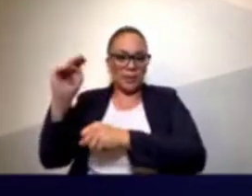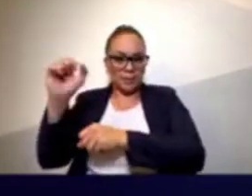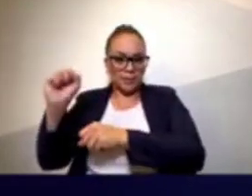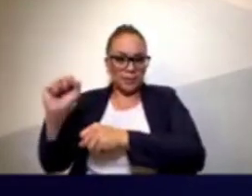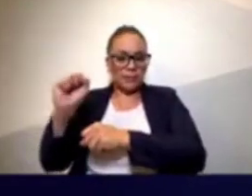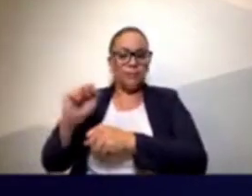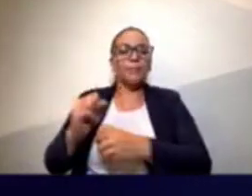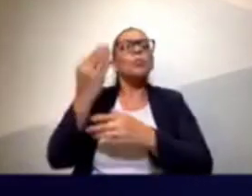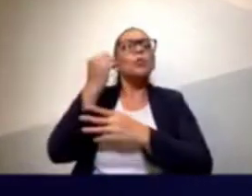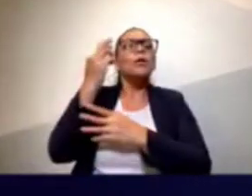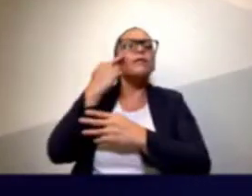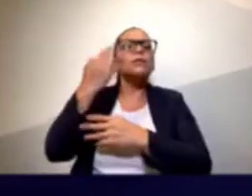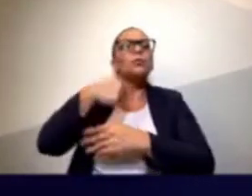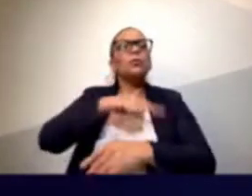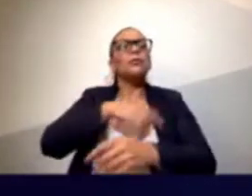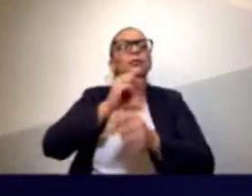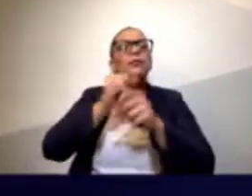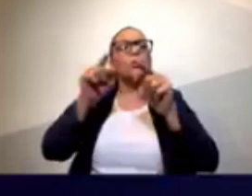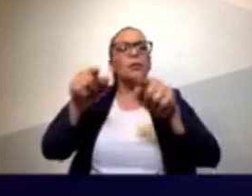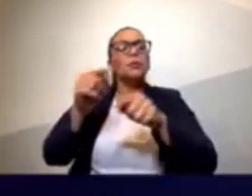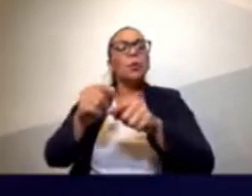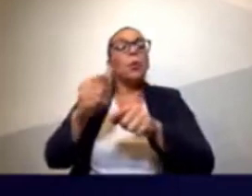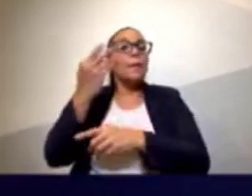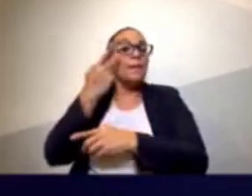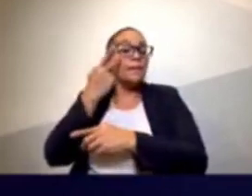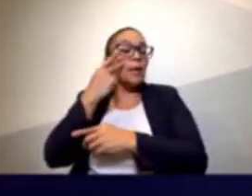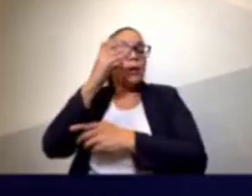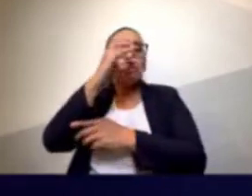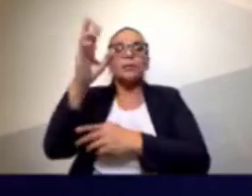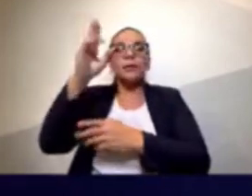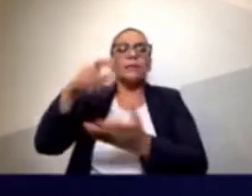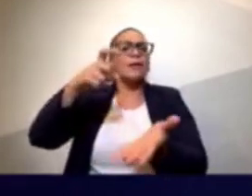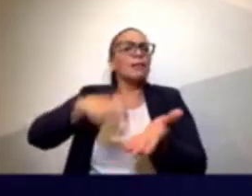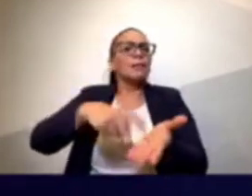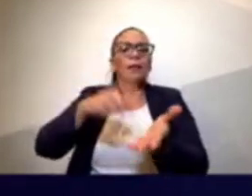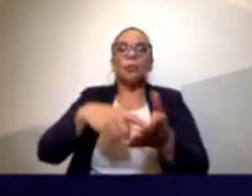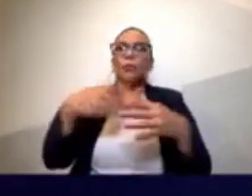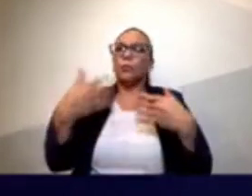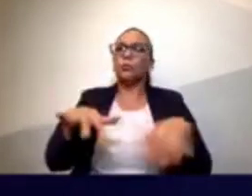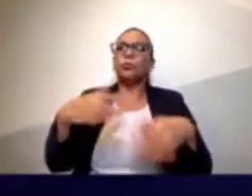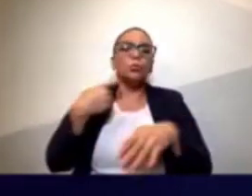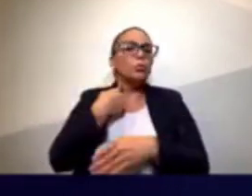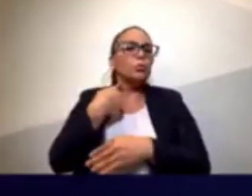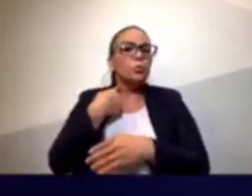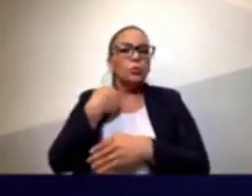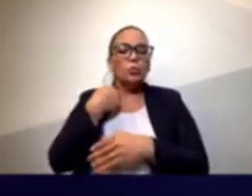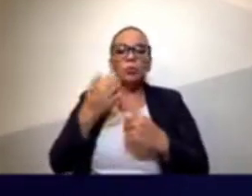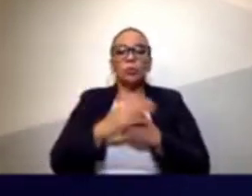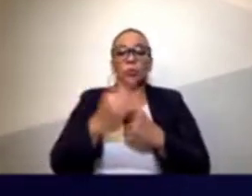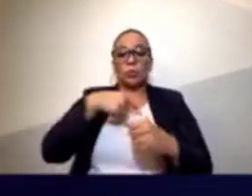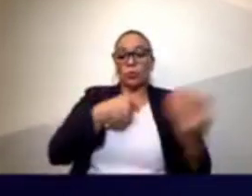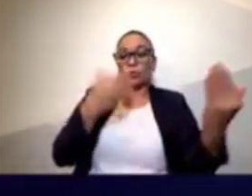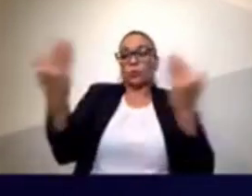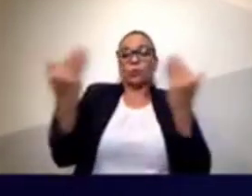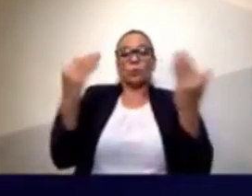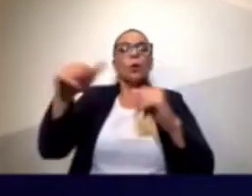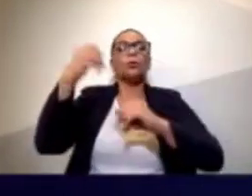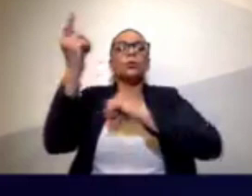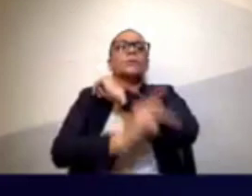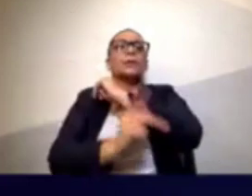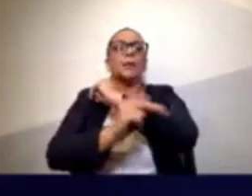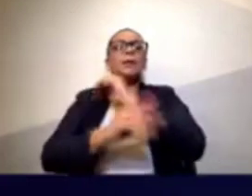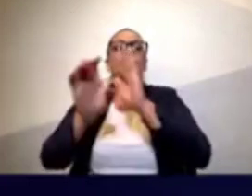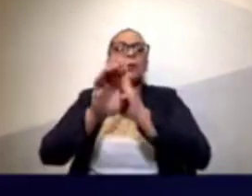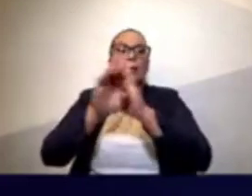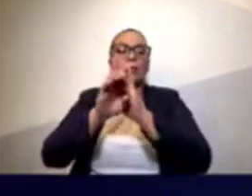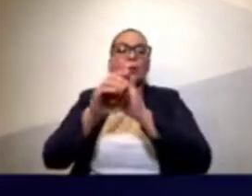por qué estamos haciendo eso? Porque Costa Rica tiene una deuda que es cara. Cuando nosotros nos comparamos con otros países, como los países